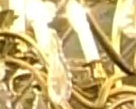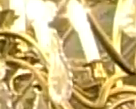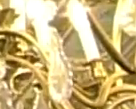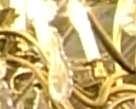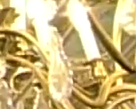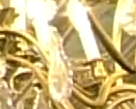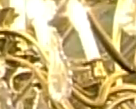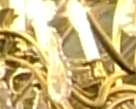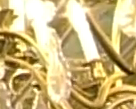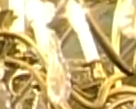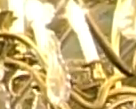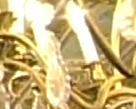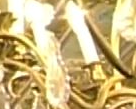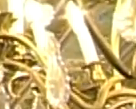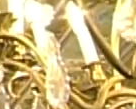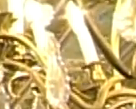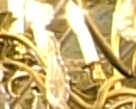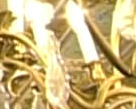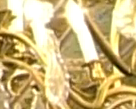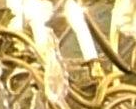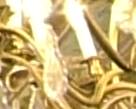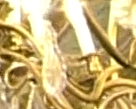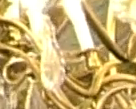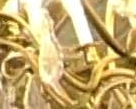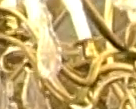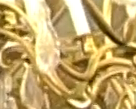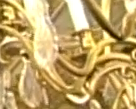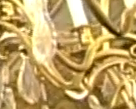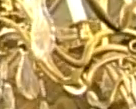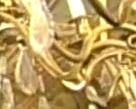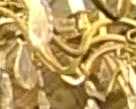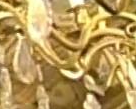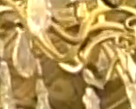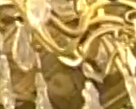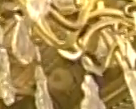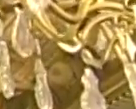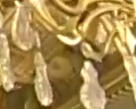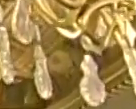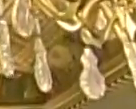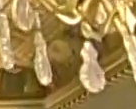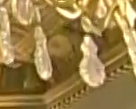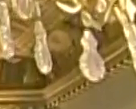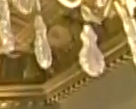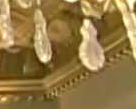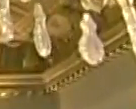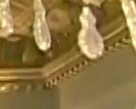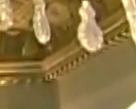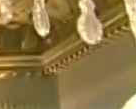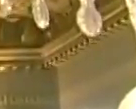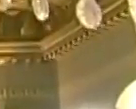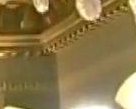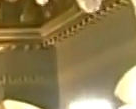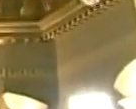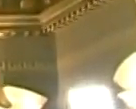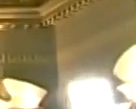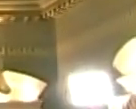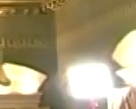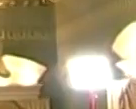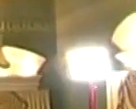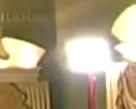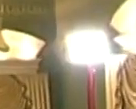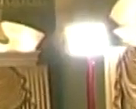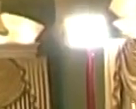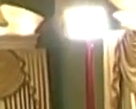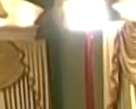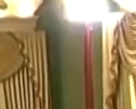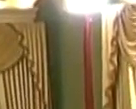en 90 días. También el presidente Nicolás Maduro insistía en que podría realizarse en 60. Sin embargo, se espera que en las